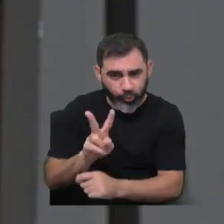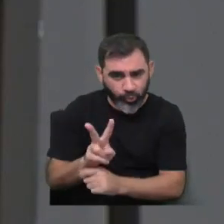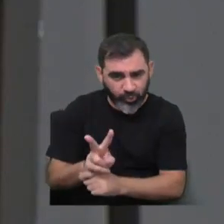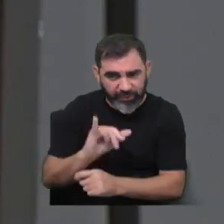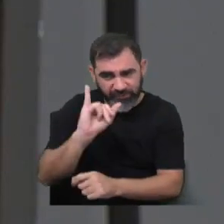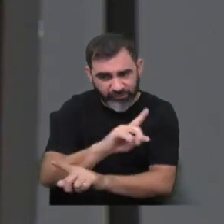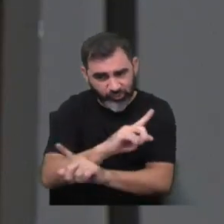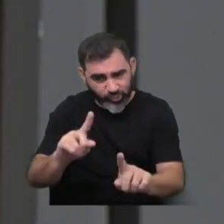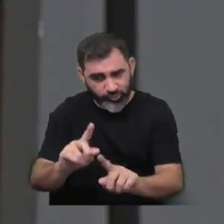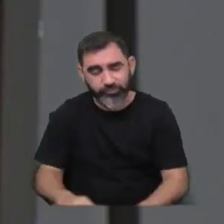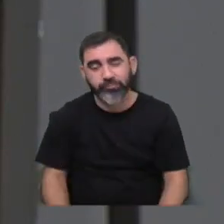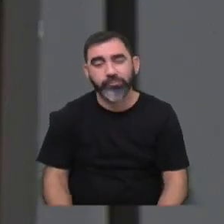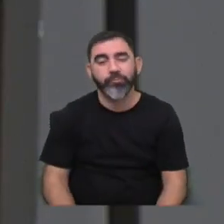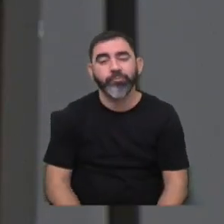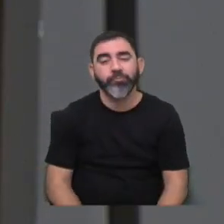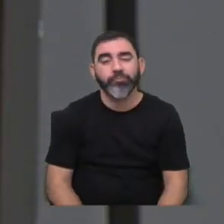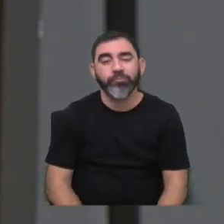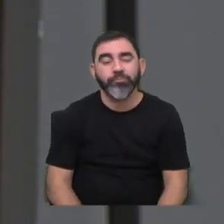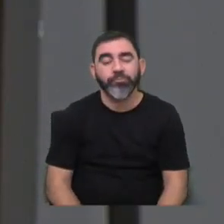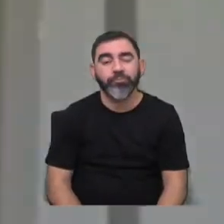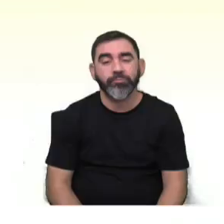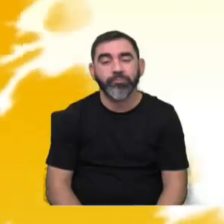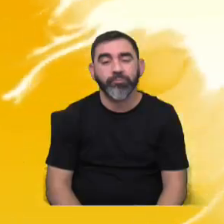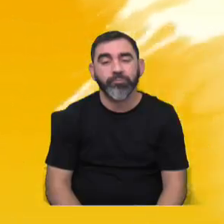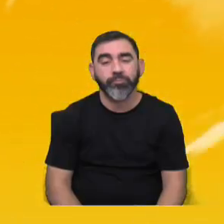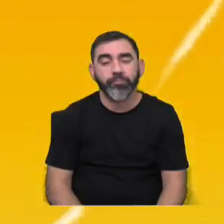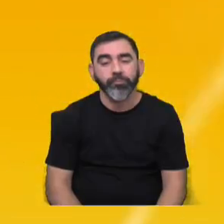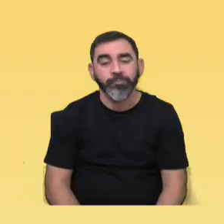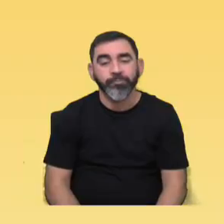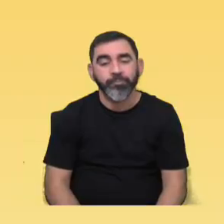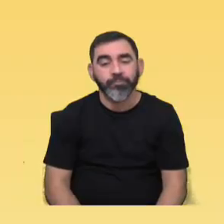respaldo científico o no? Esto es lo que nos contestó.